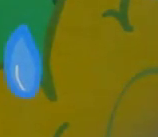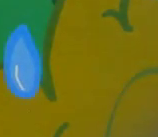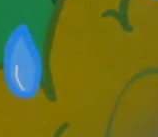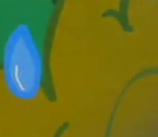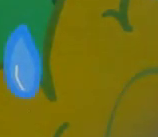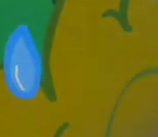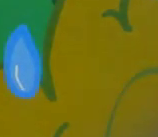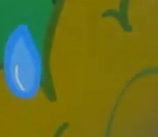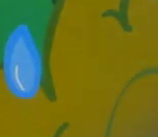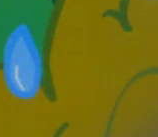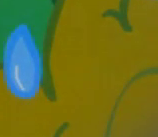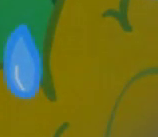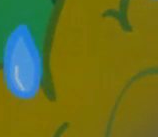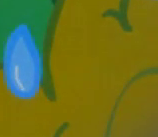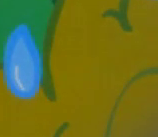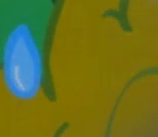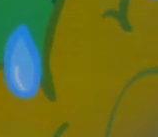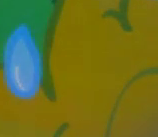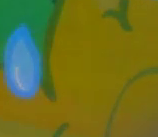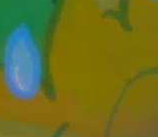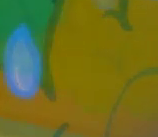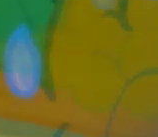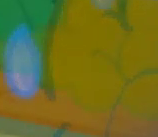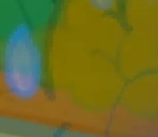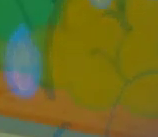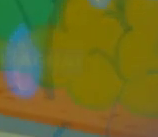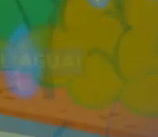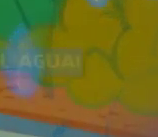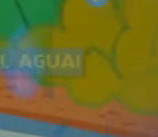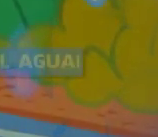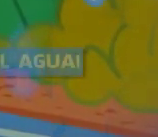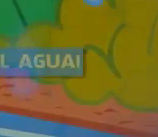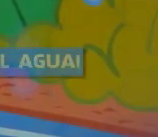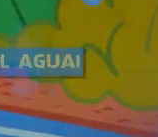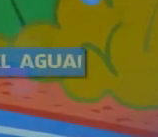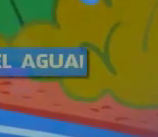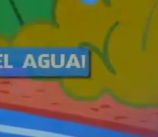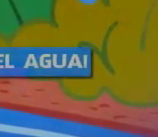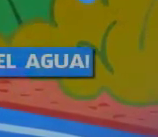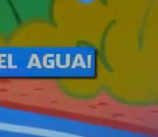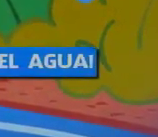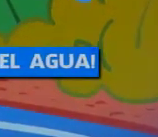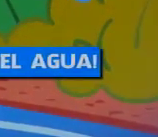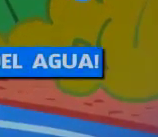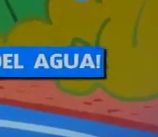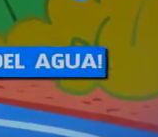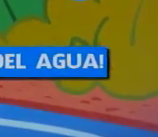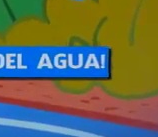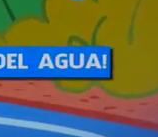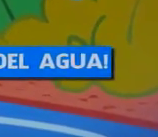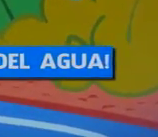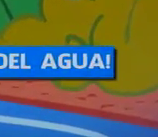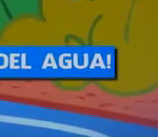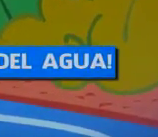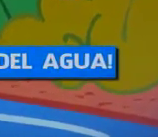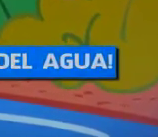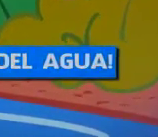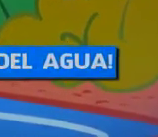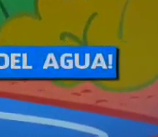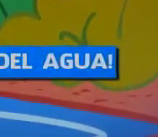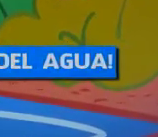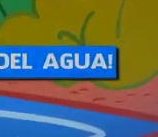lado, el agua la estamos utilizando sumamente mal. La estamos utilizando, pero además la estamos vertiendo